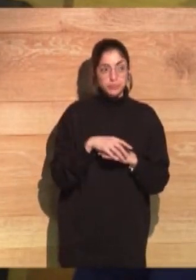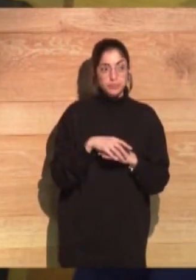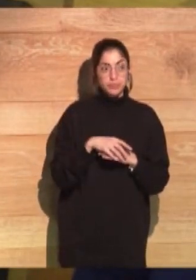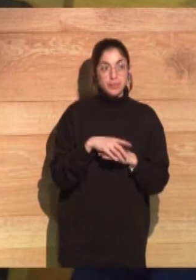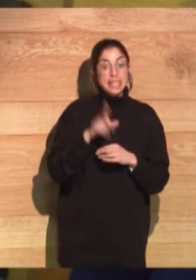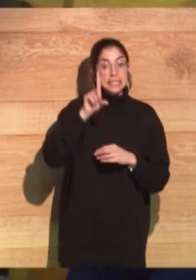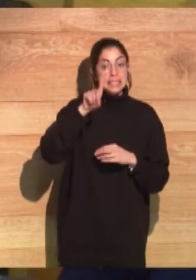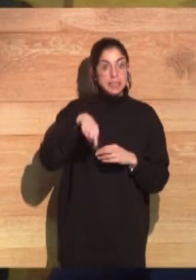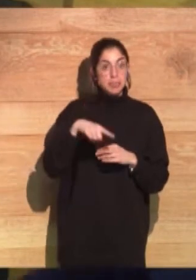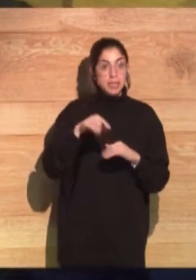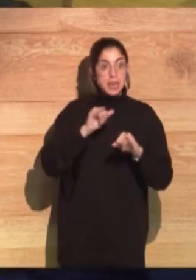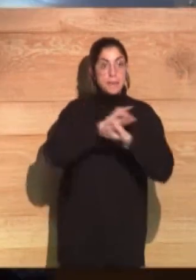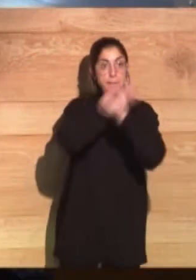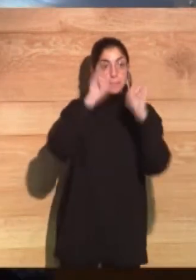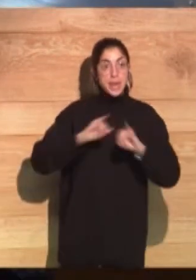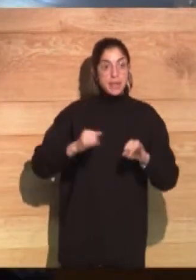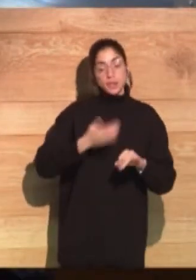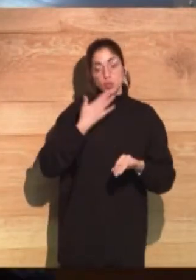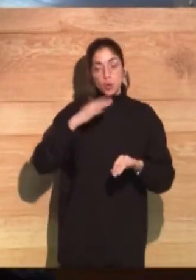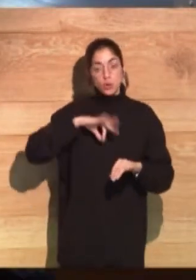¿Y que la paz tiene espíritu de mujer?